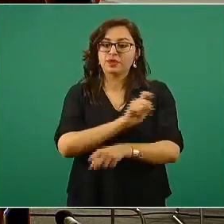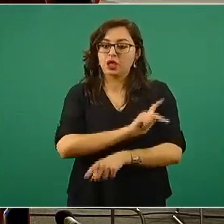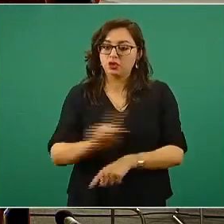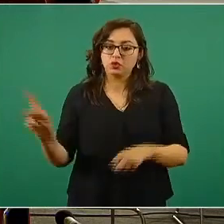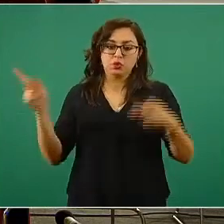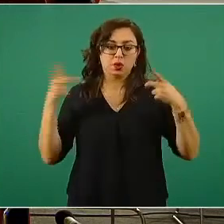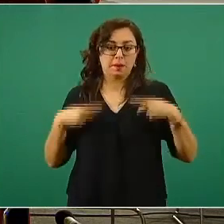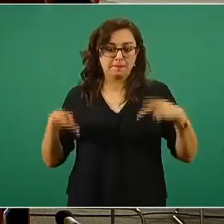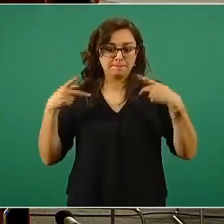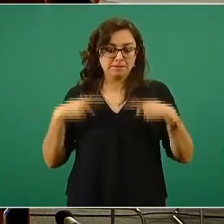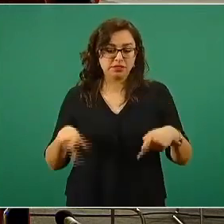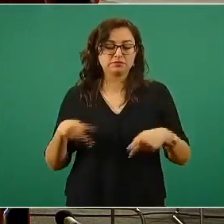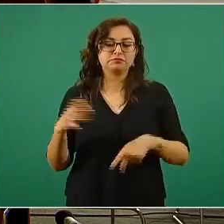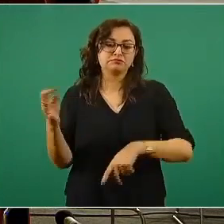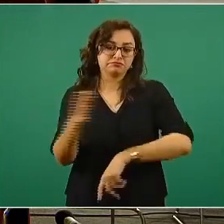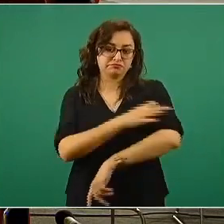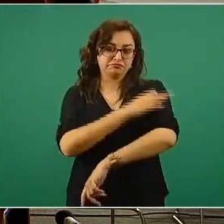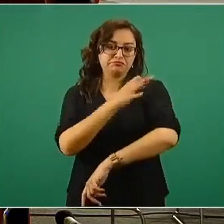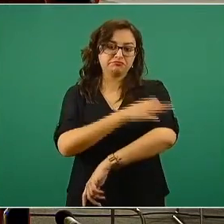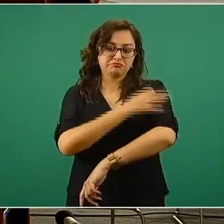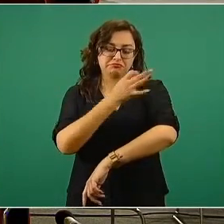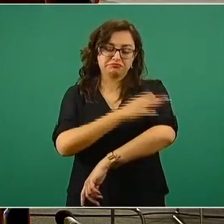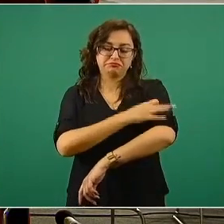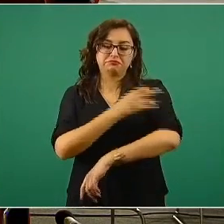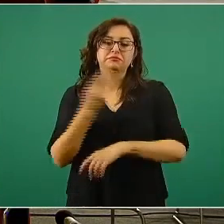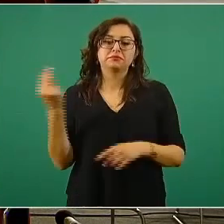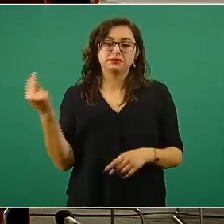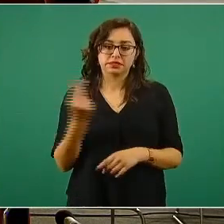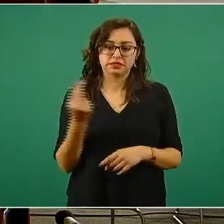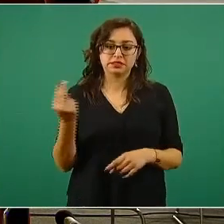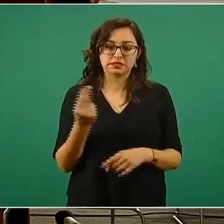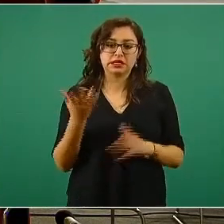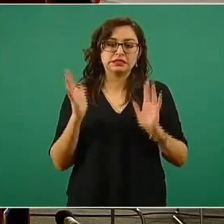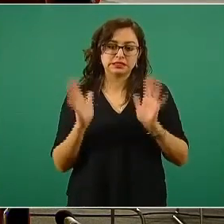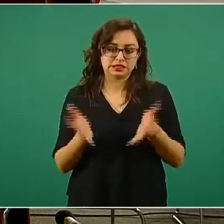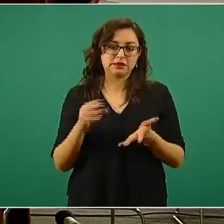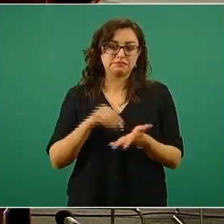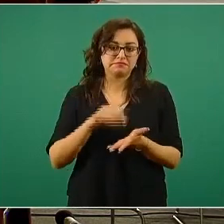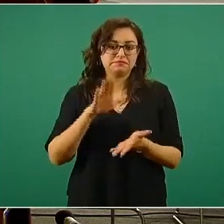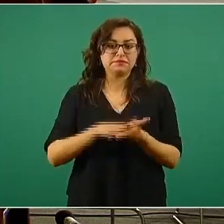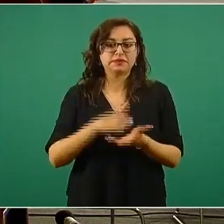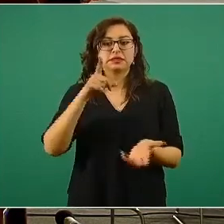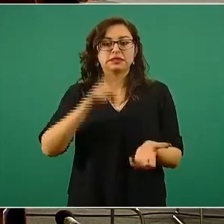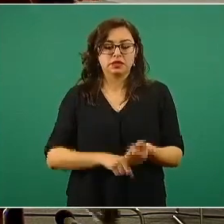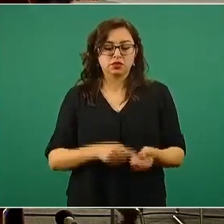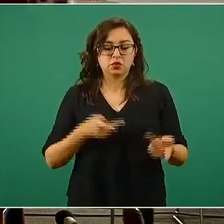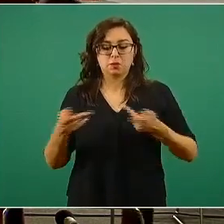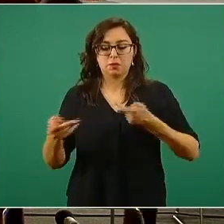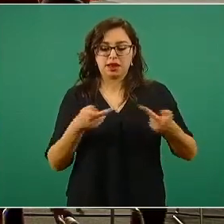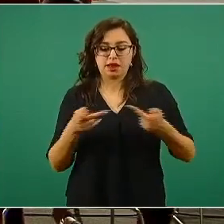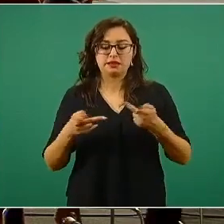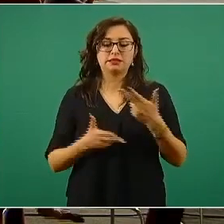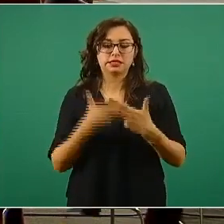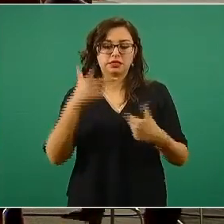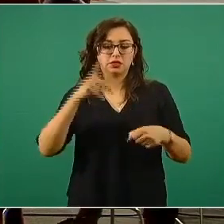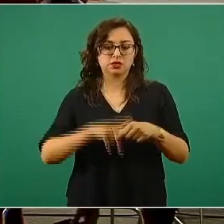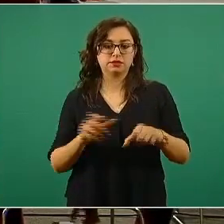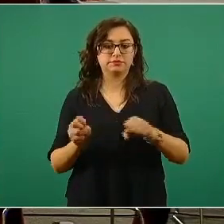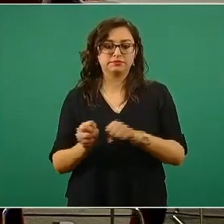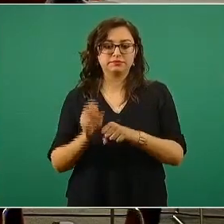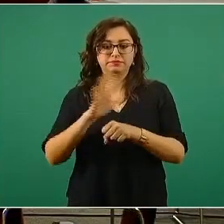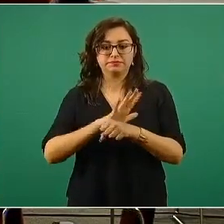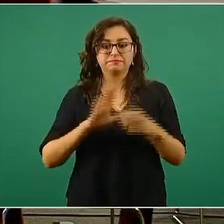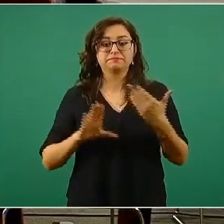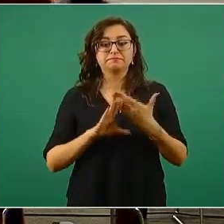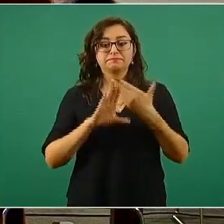sido también definidas para efectos de este Plan Nacional de Vacunación contra la COVID-19.